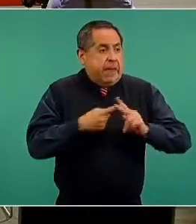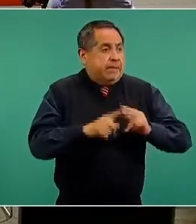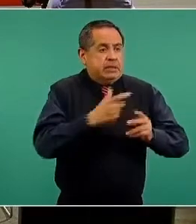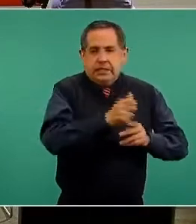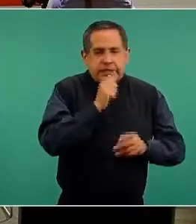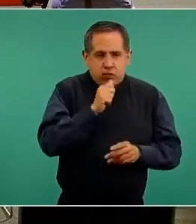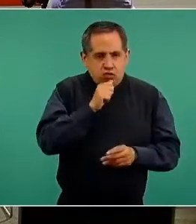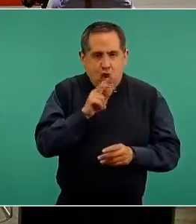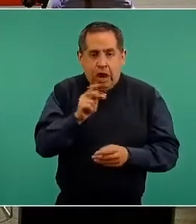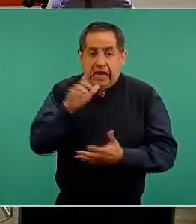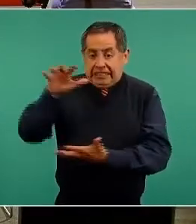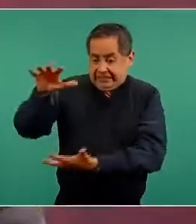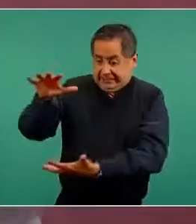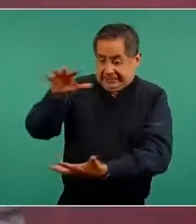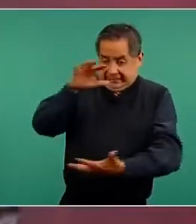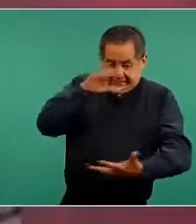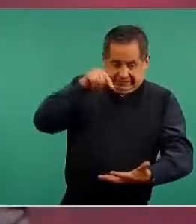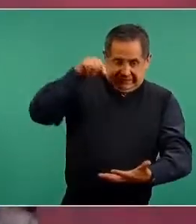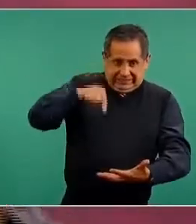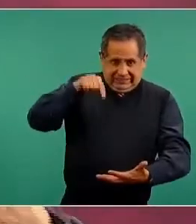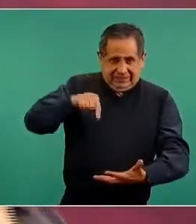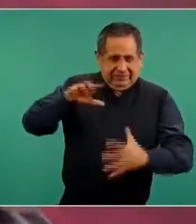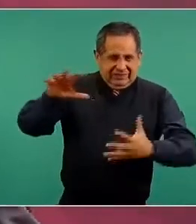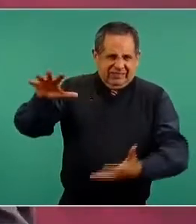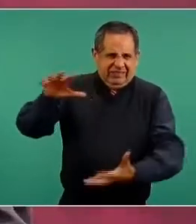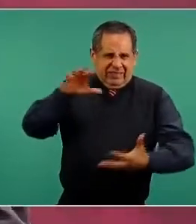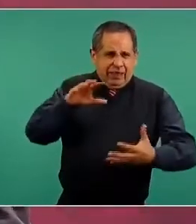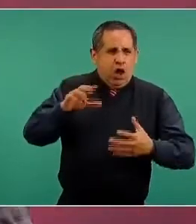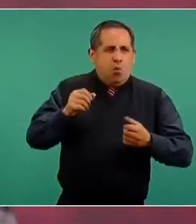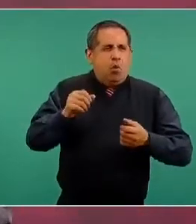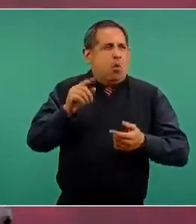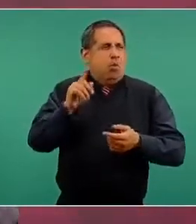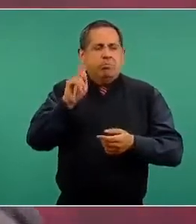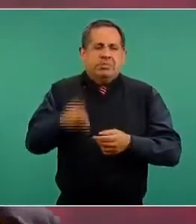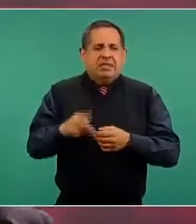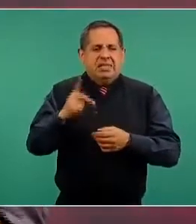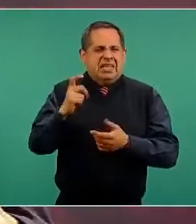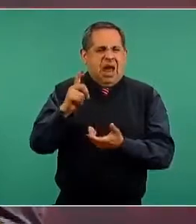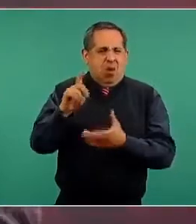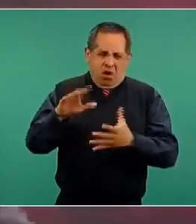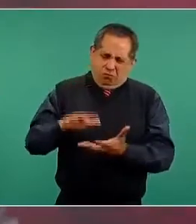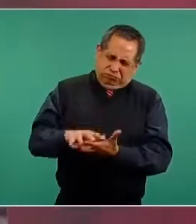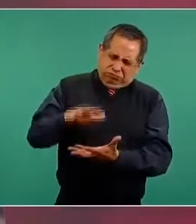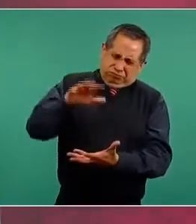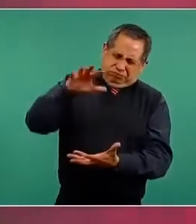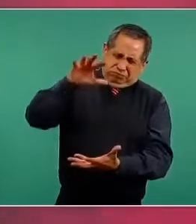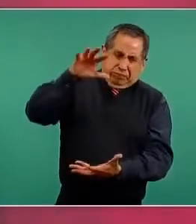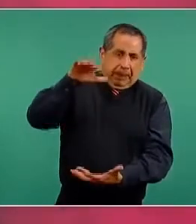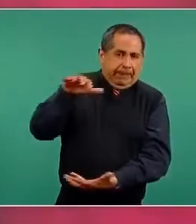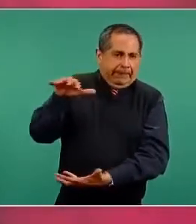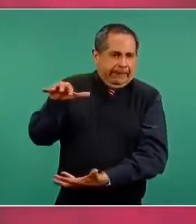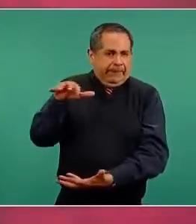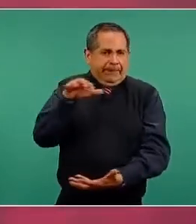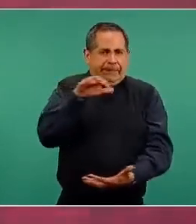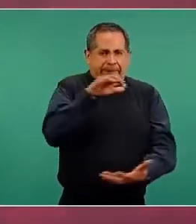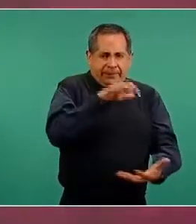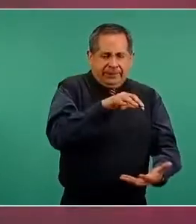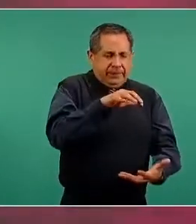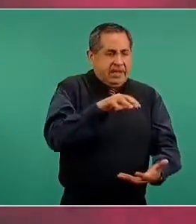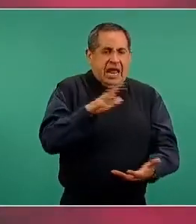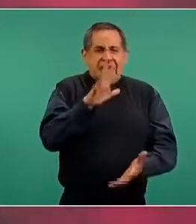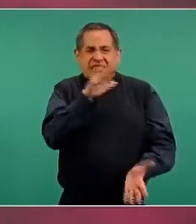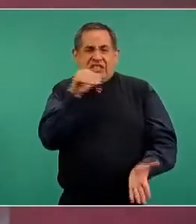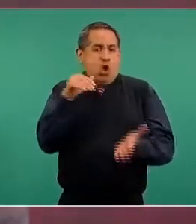esto que llegará al aeropuerto es un cargamento que viene en forma líquida, en volumen grande, son un poco más de